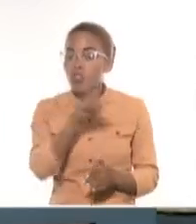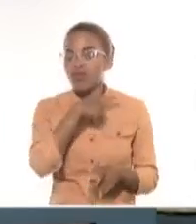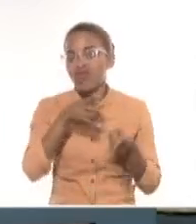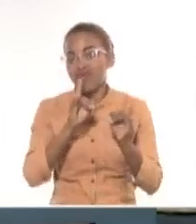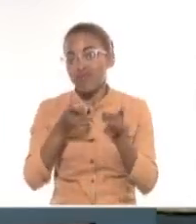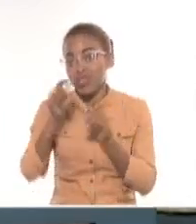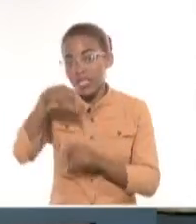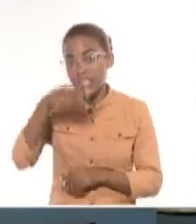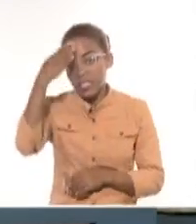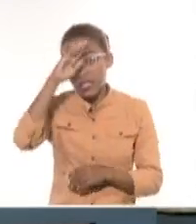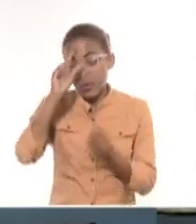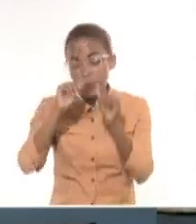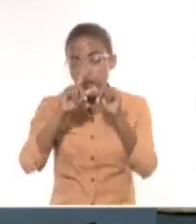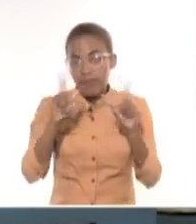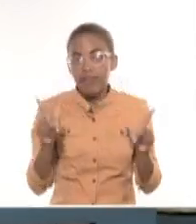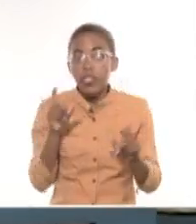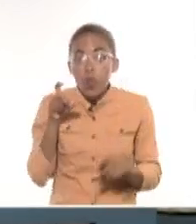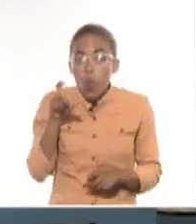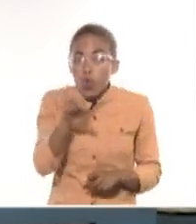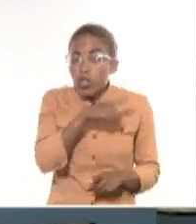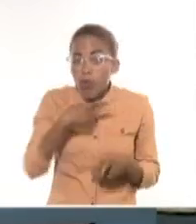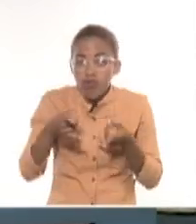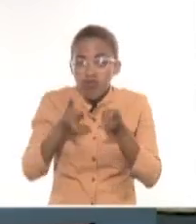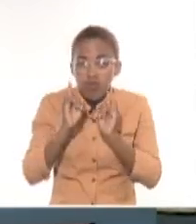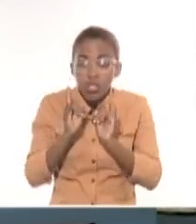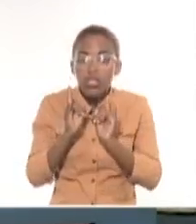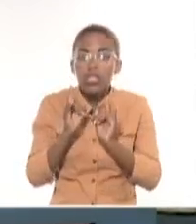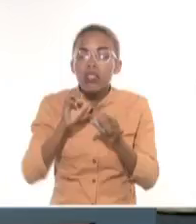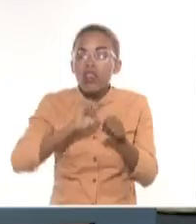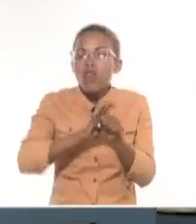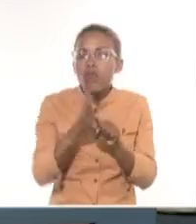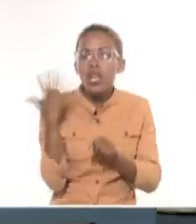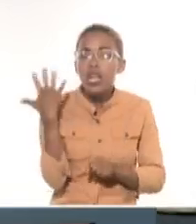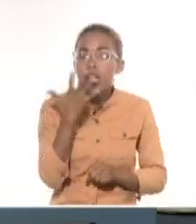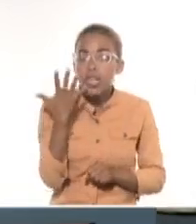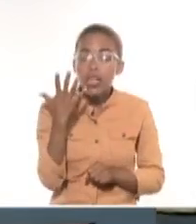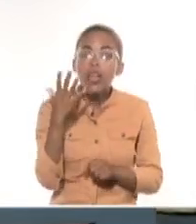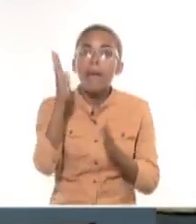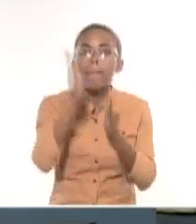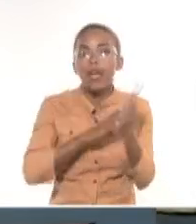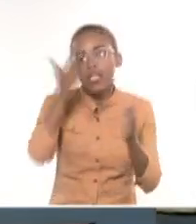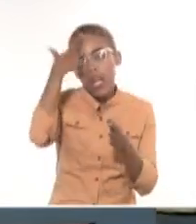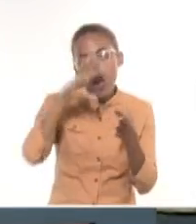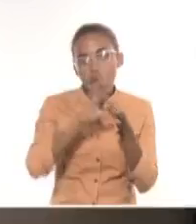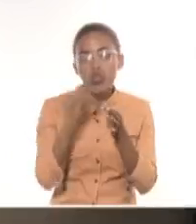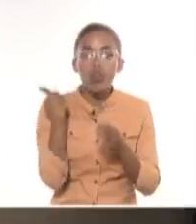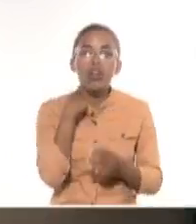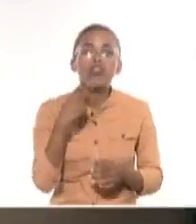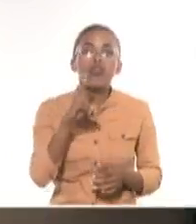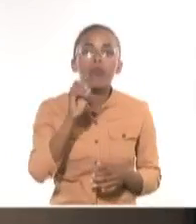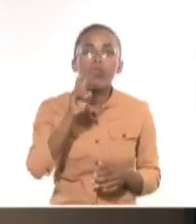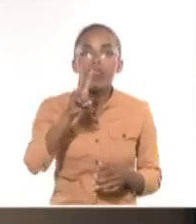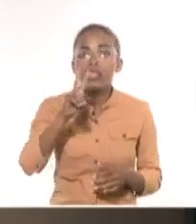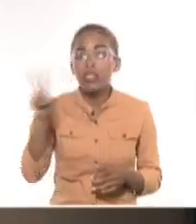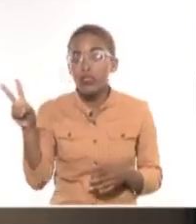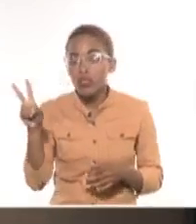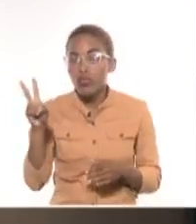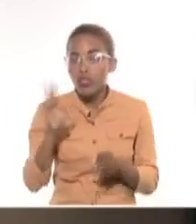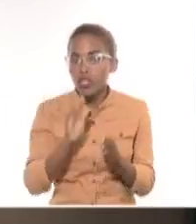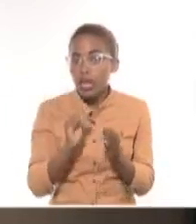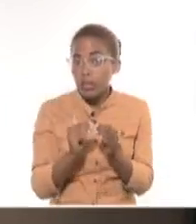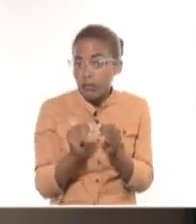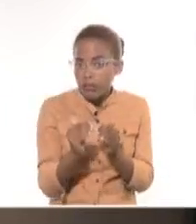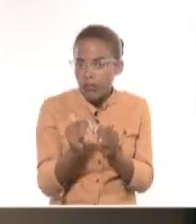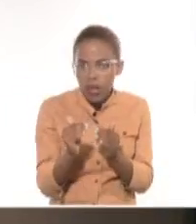última persona que falleció por COVID fue en el mes de agosto del año 2022. Después de eso no hemos tenido más